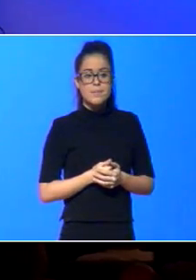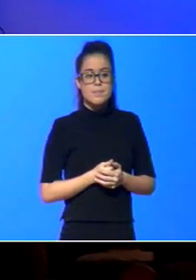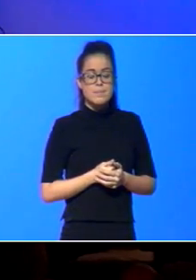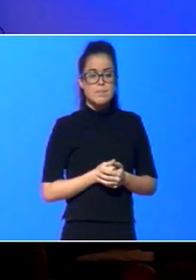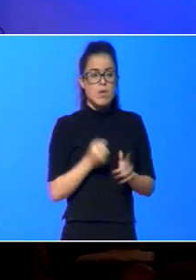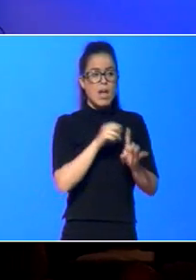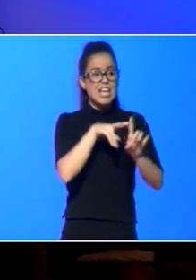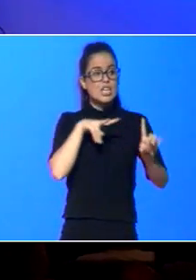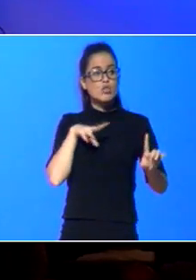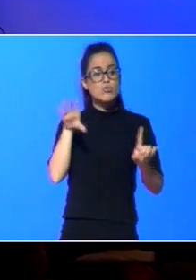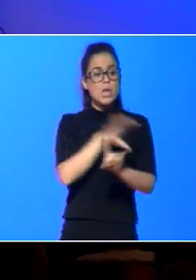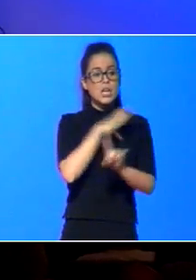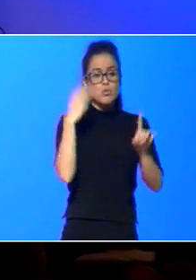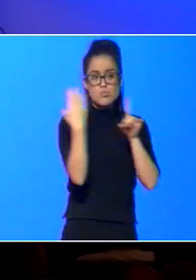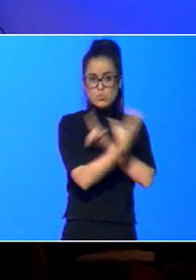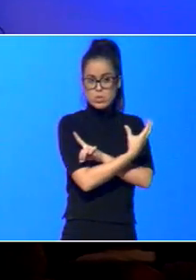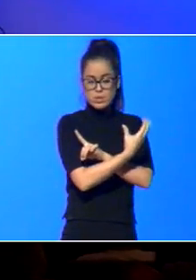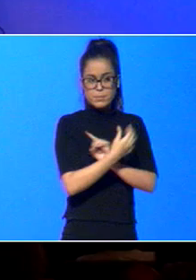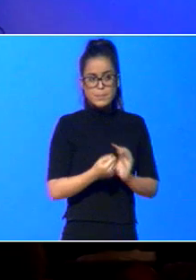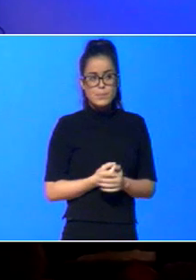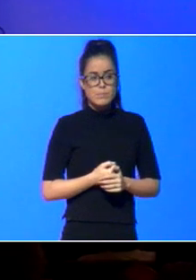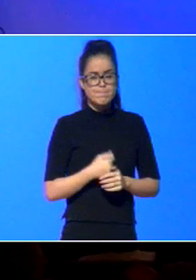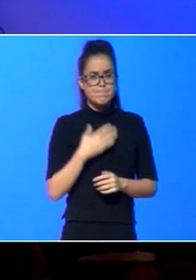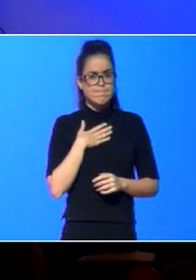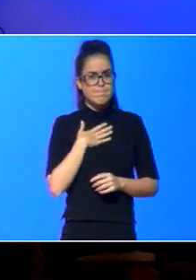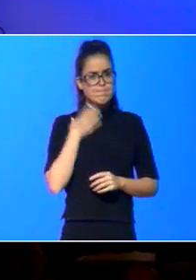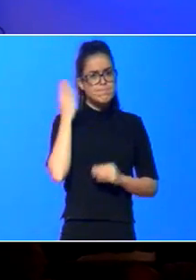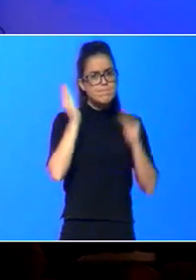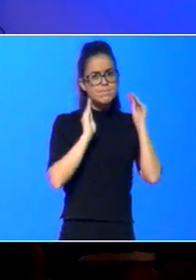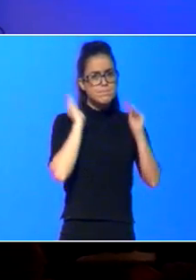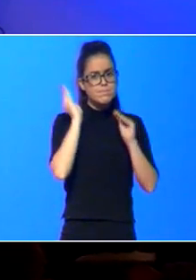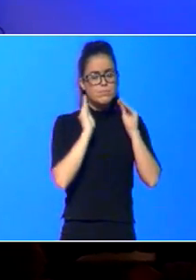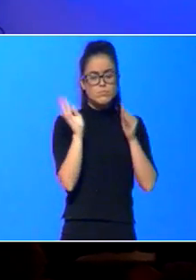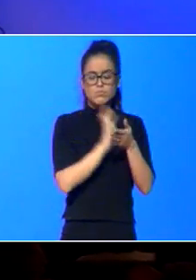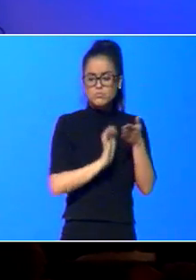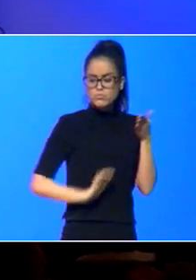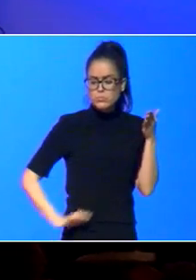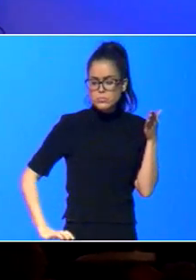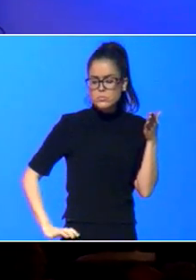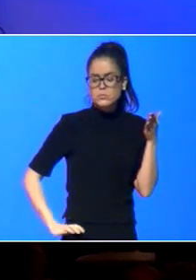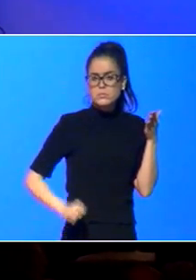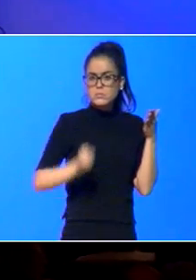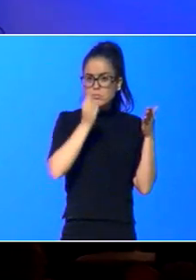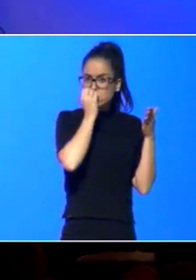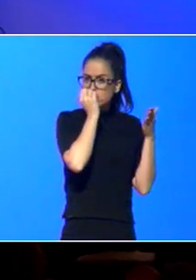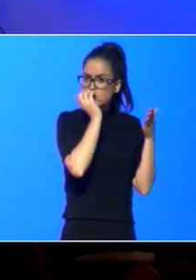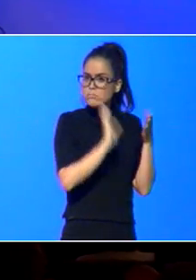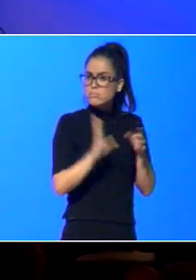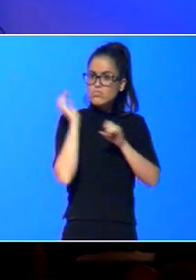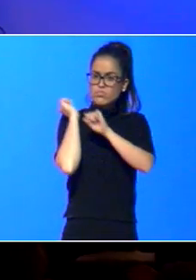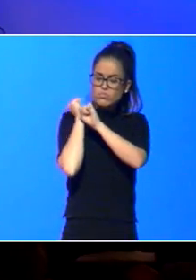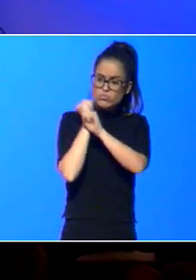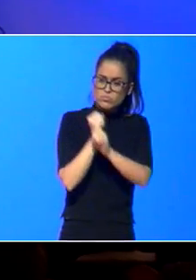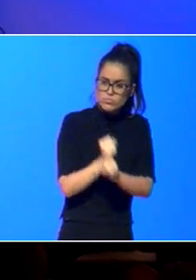ikuspegi komunitario bateaz, ez? Nire ustez oso txosten ona, ondala urte asko, hezkuntza sailak eskola